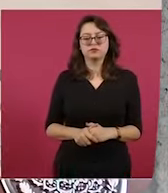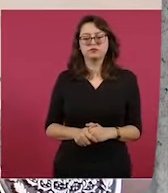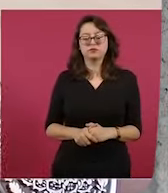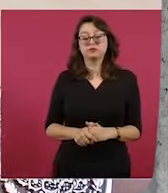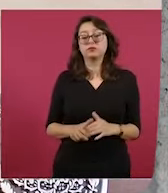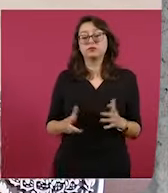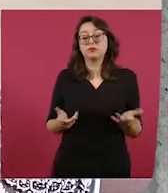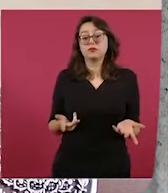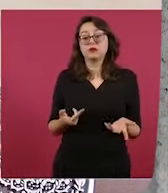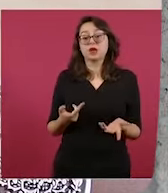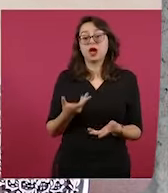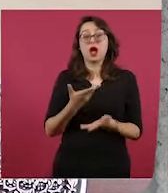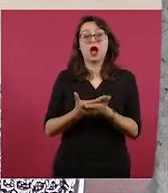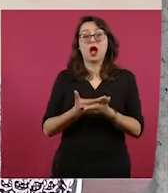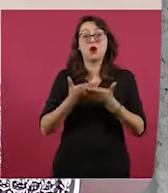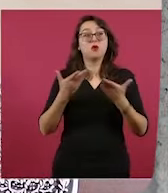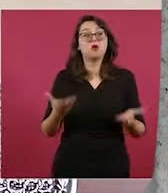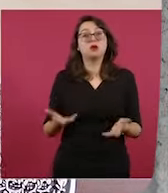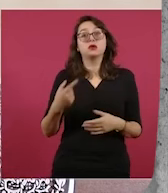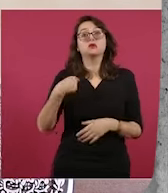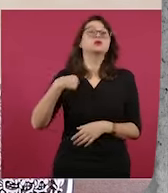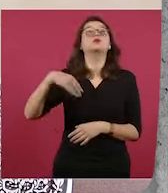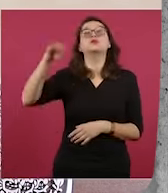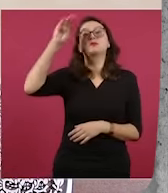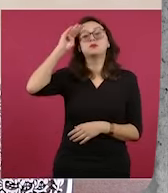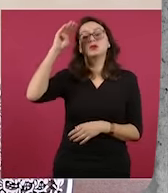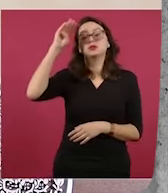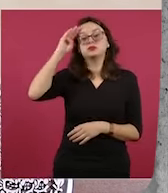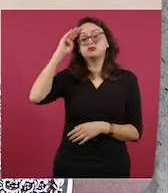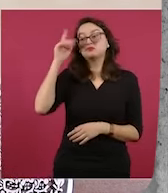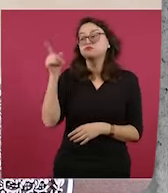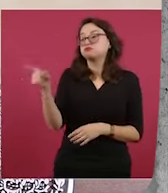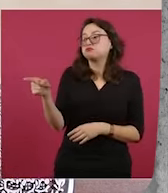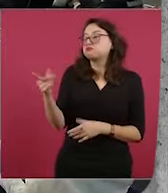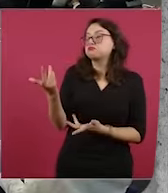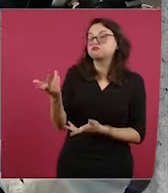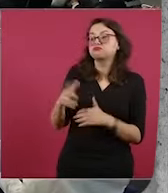más que una renovación tajante